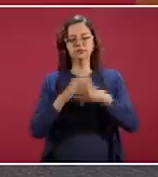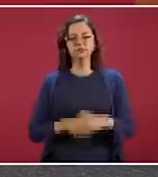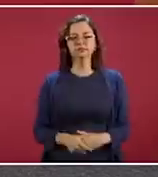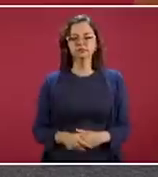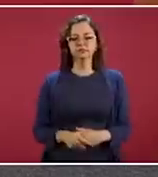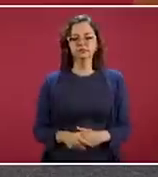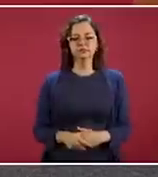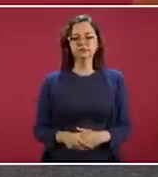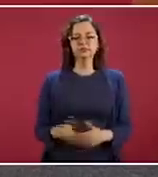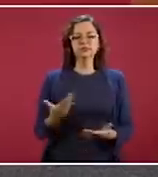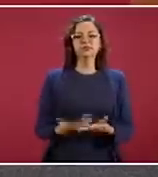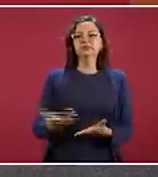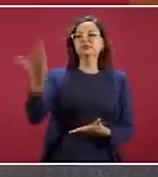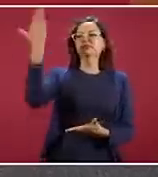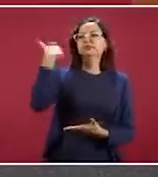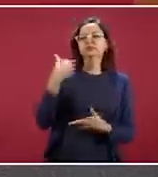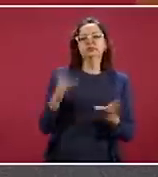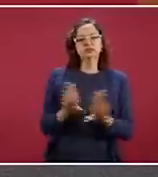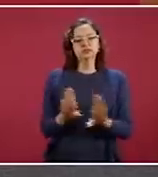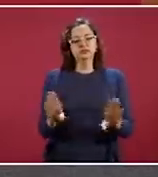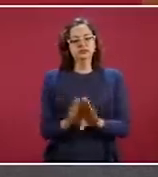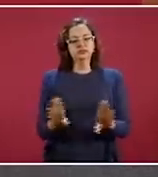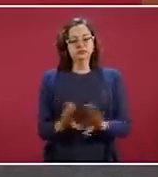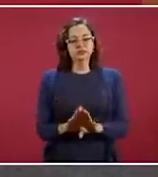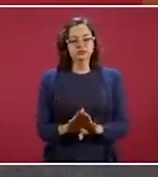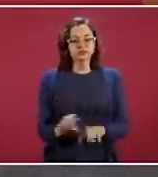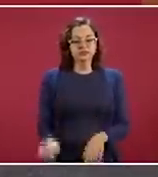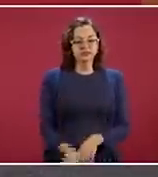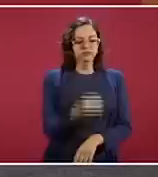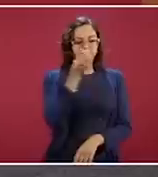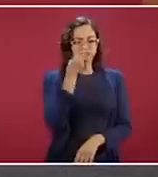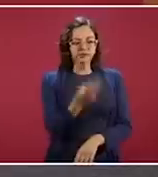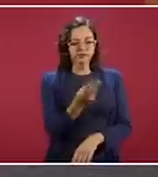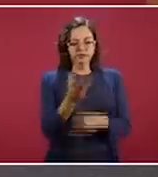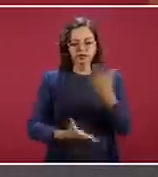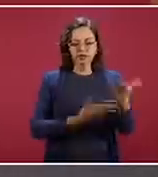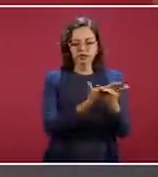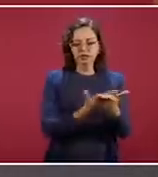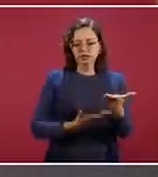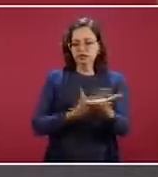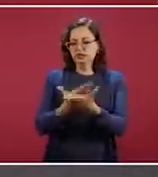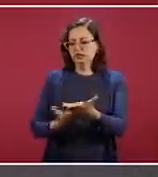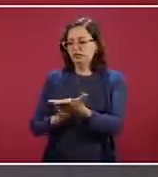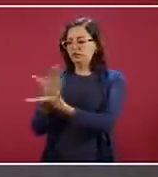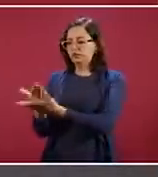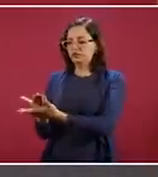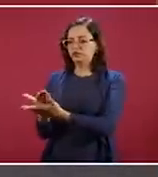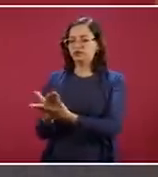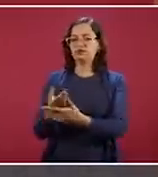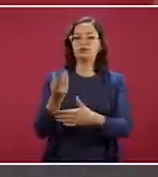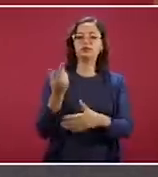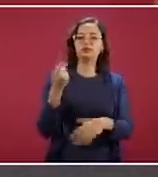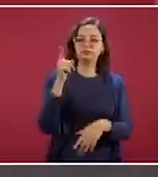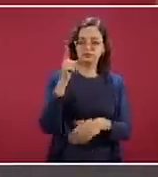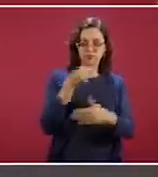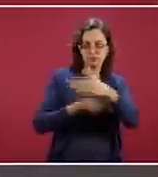¿Cómo se hacía antes? Se mandaba una terna, pero con